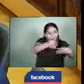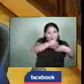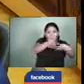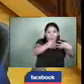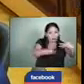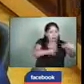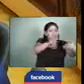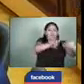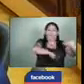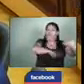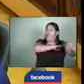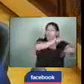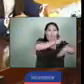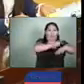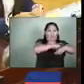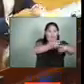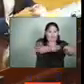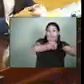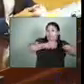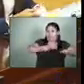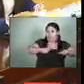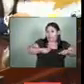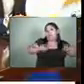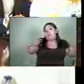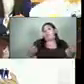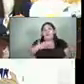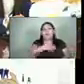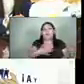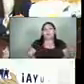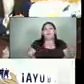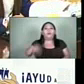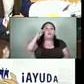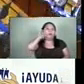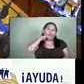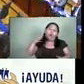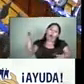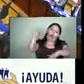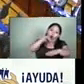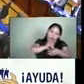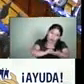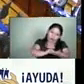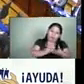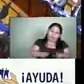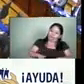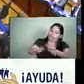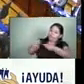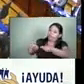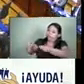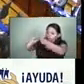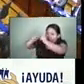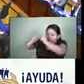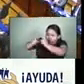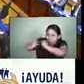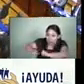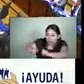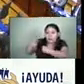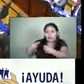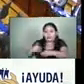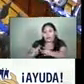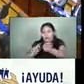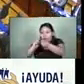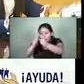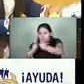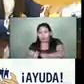que ya estaba vencido cuando lo recibió. El presidente lo envió nuevamente a la Asamblea con la sugerencia de modificarlo a solo 45